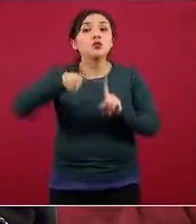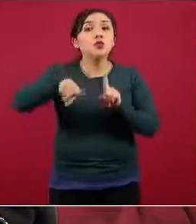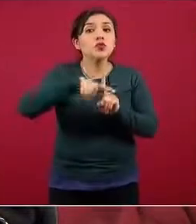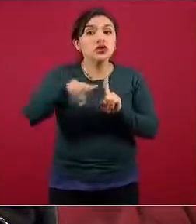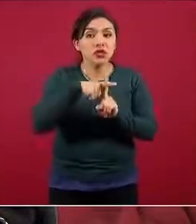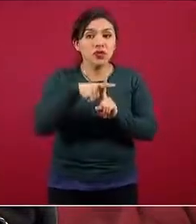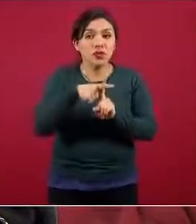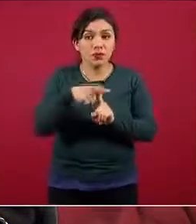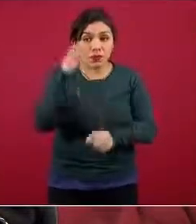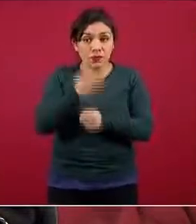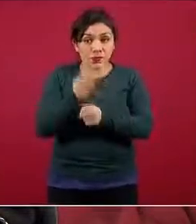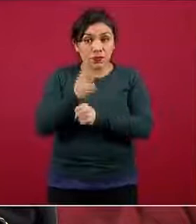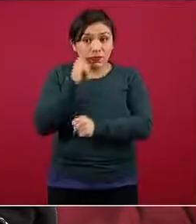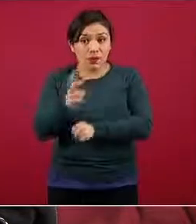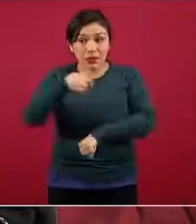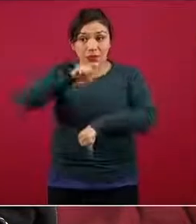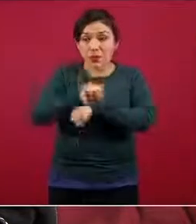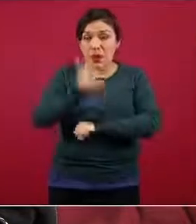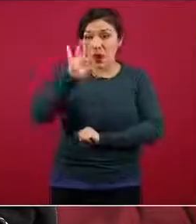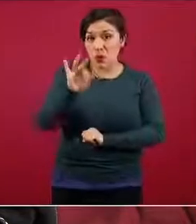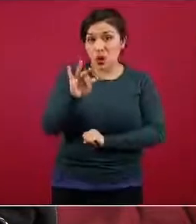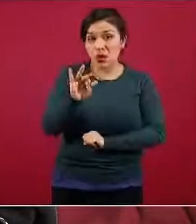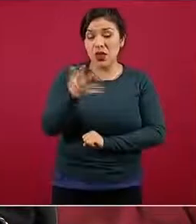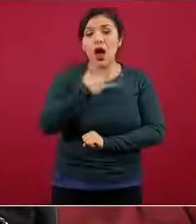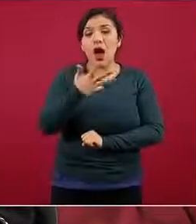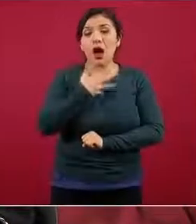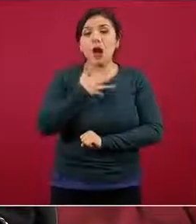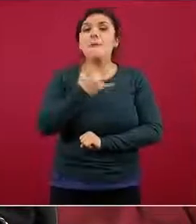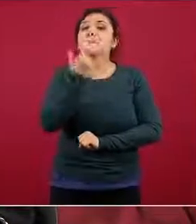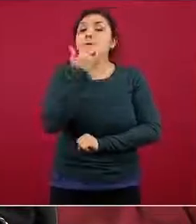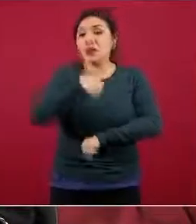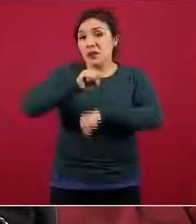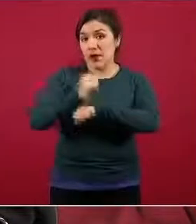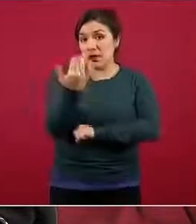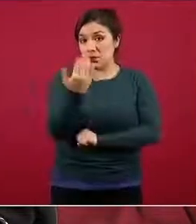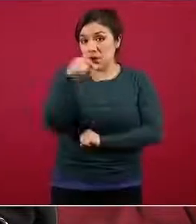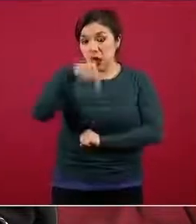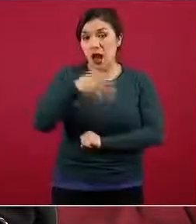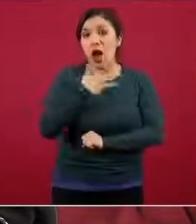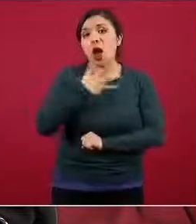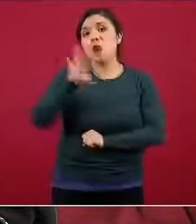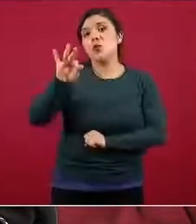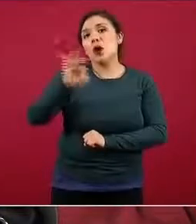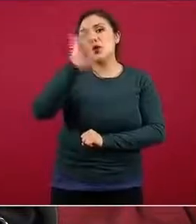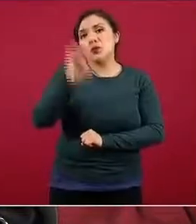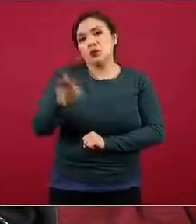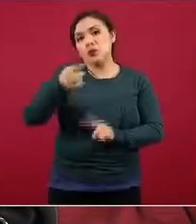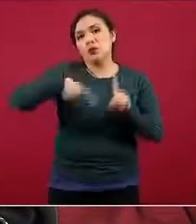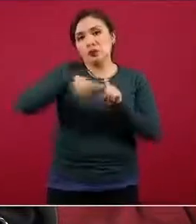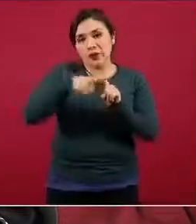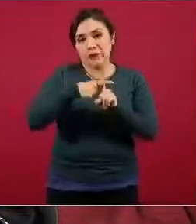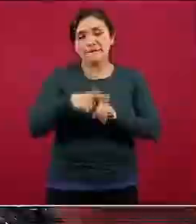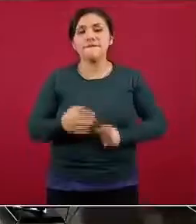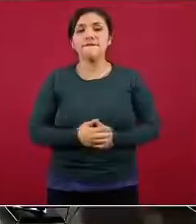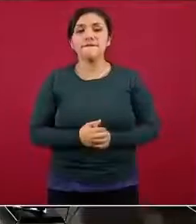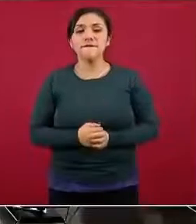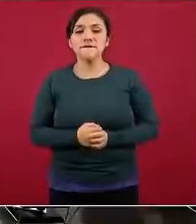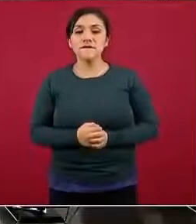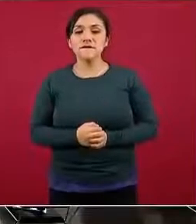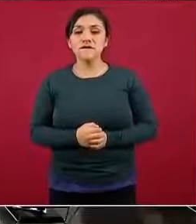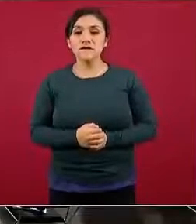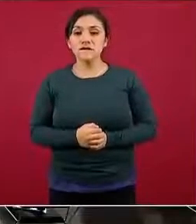positivas. Actualmente en la semana 50 tenemos este 40% de positividad. La siguiente, por